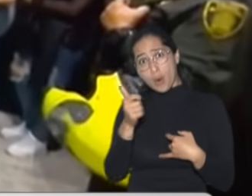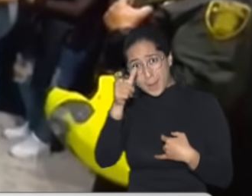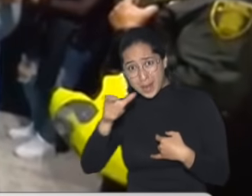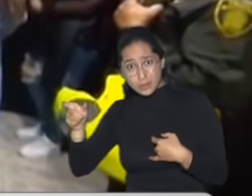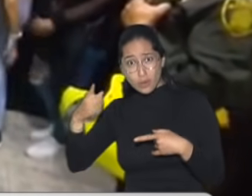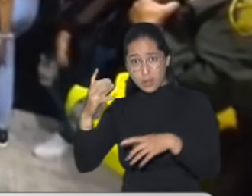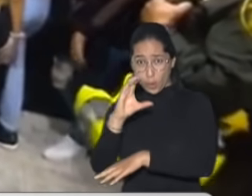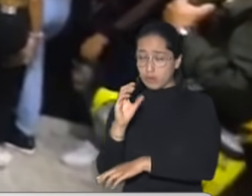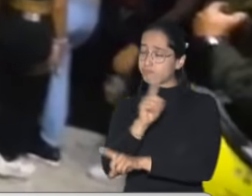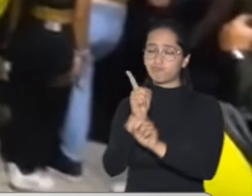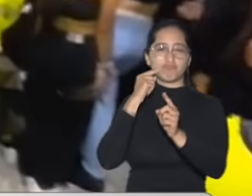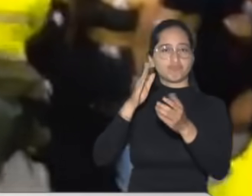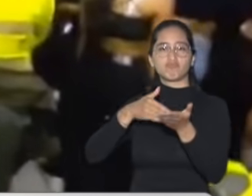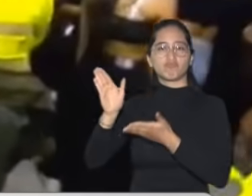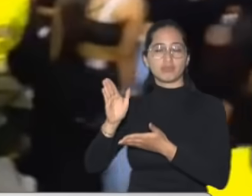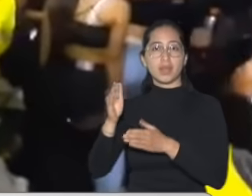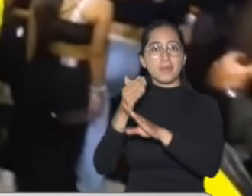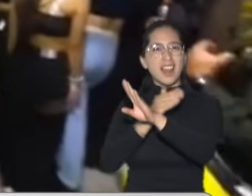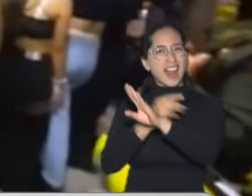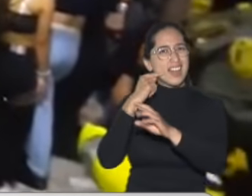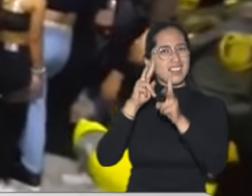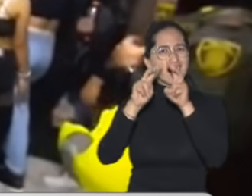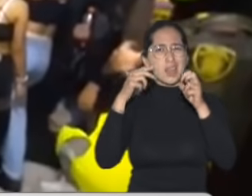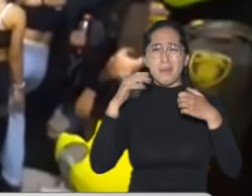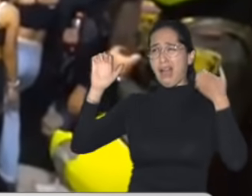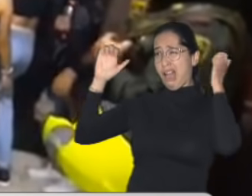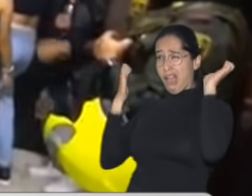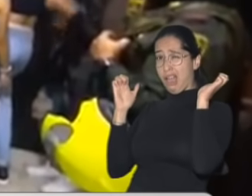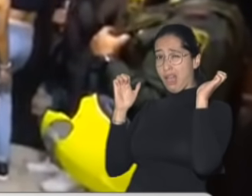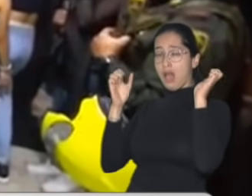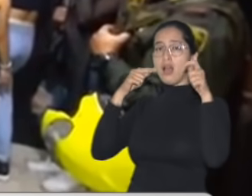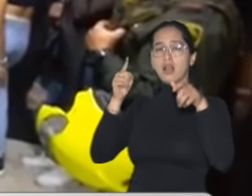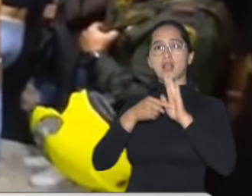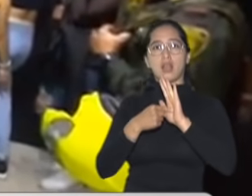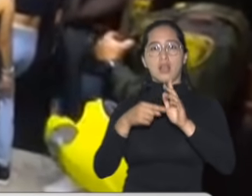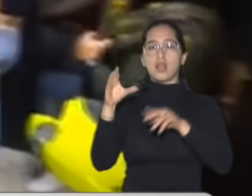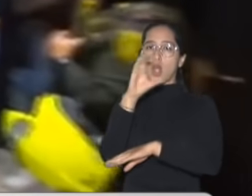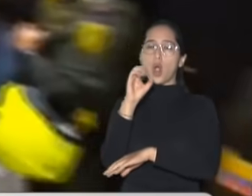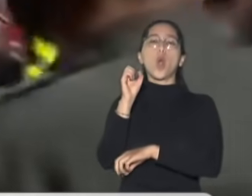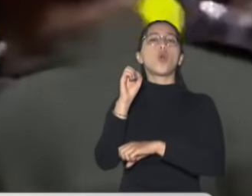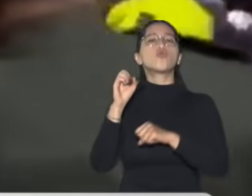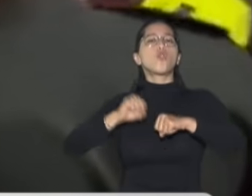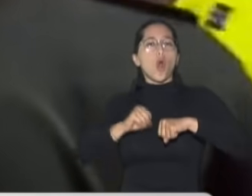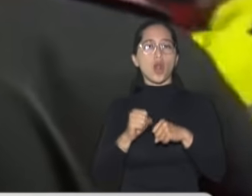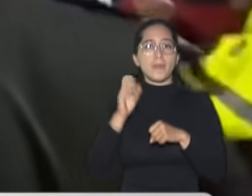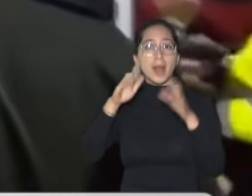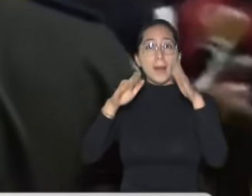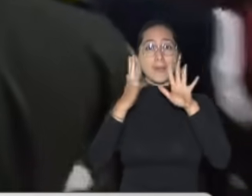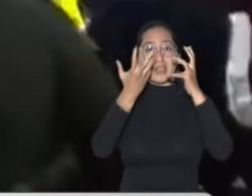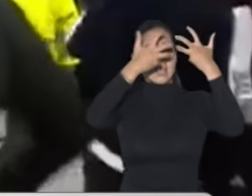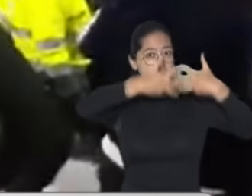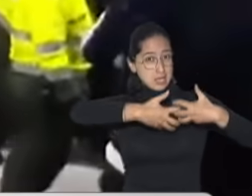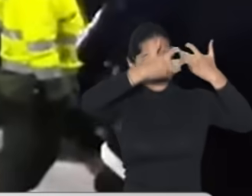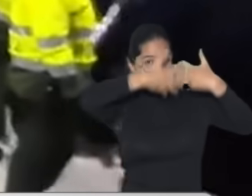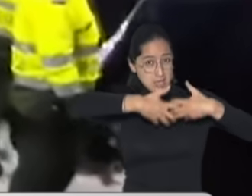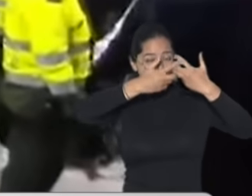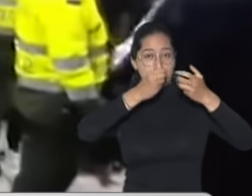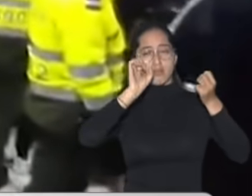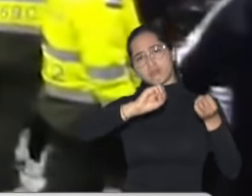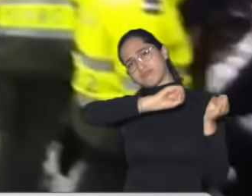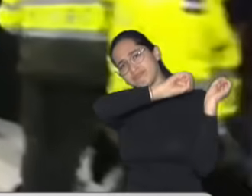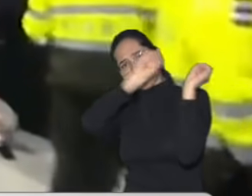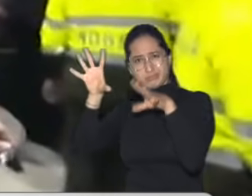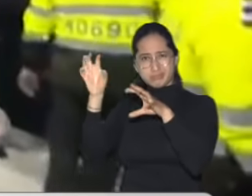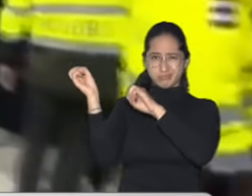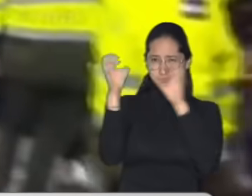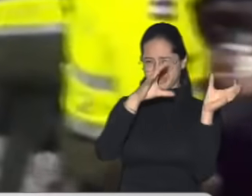Migratoria Colombiana, desde que se declaró la emergencia sanitaria, Migración Colombia ha adelantado más de 65.000 verificaciones y ha expulsado a